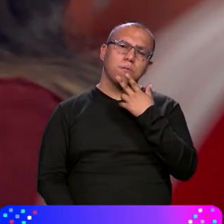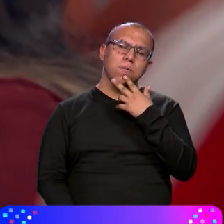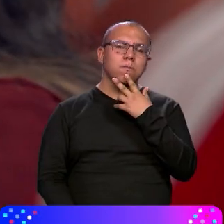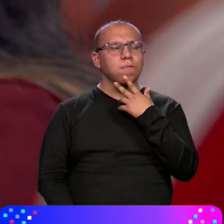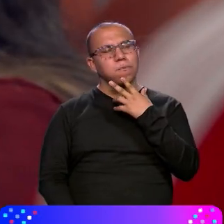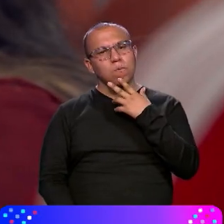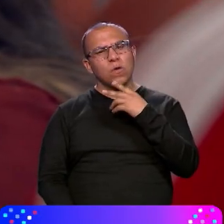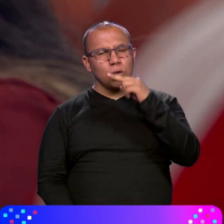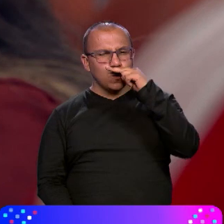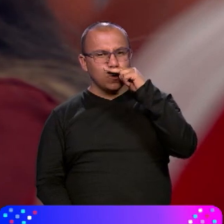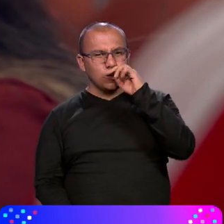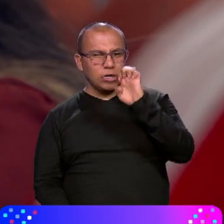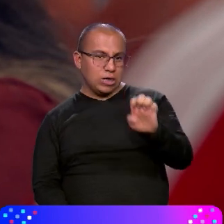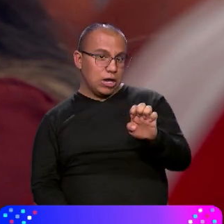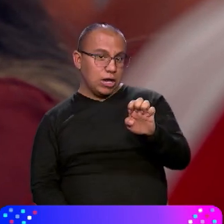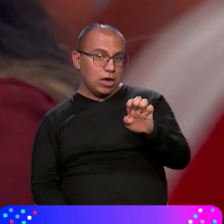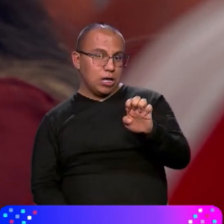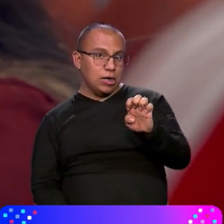un niño